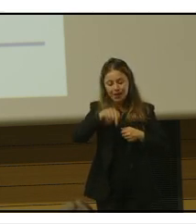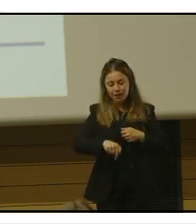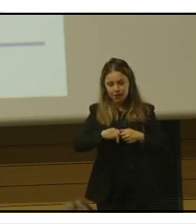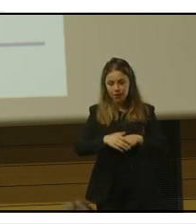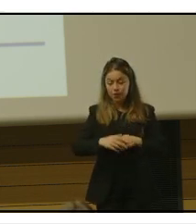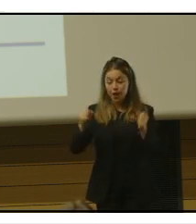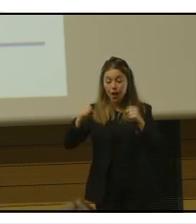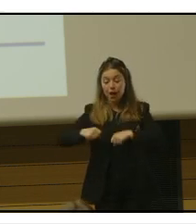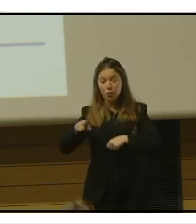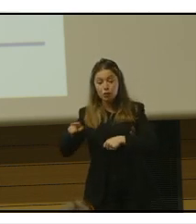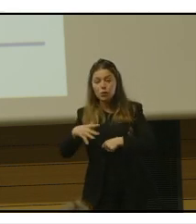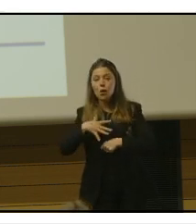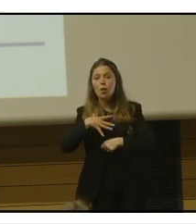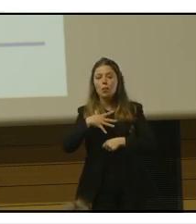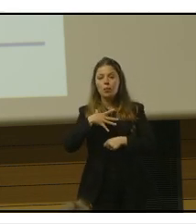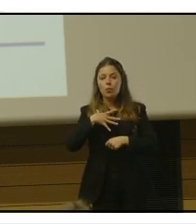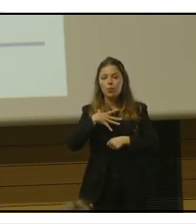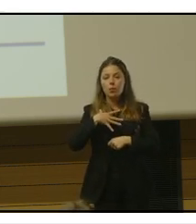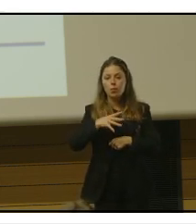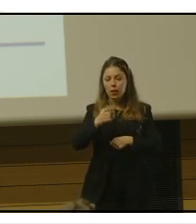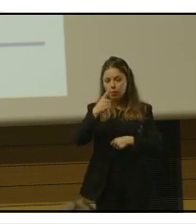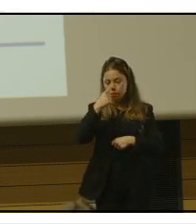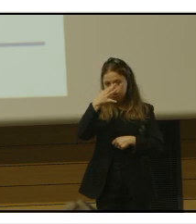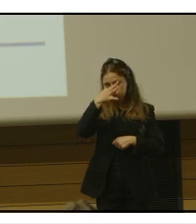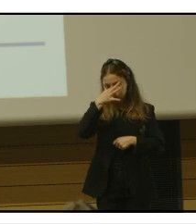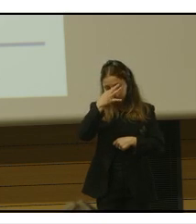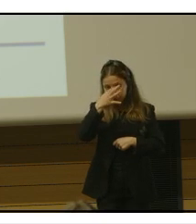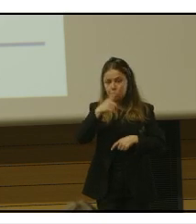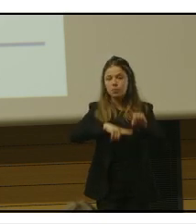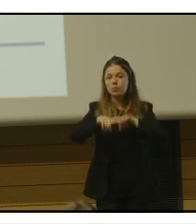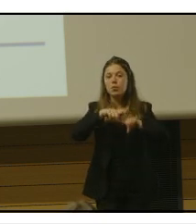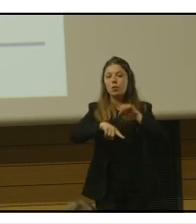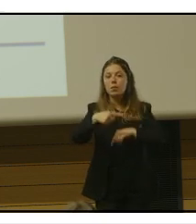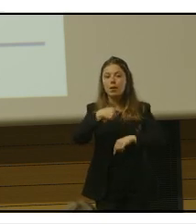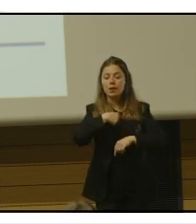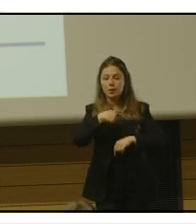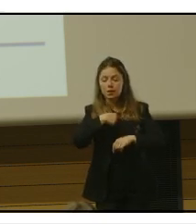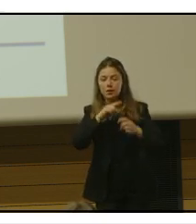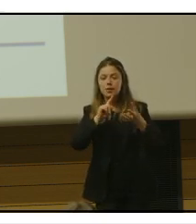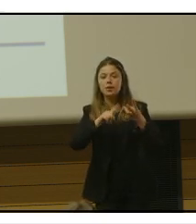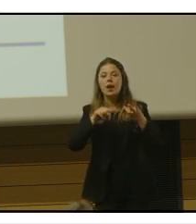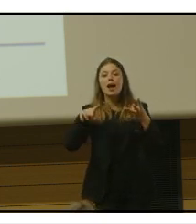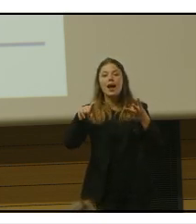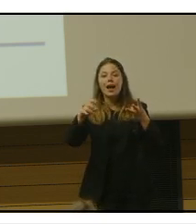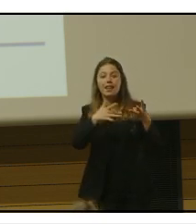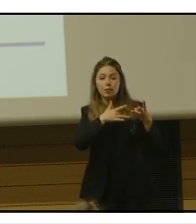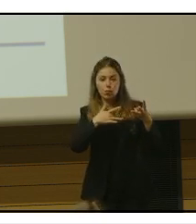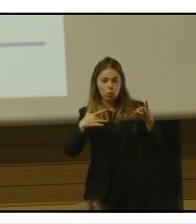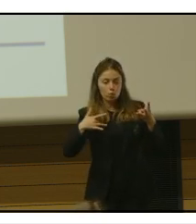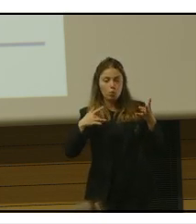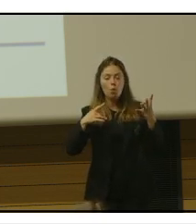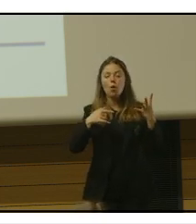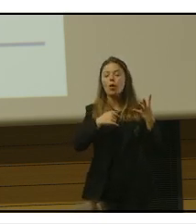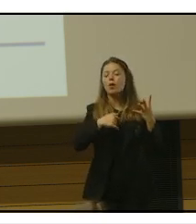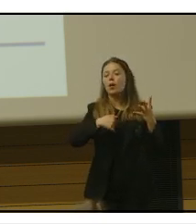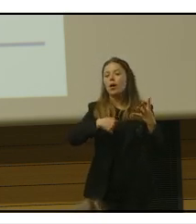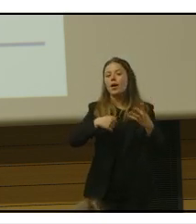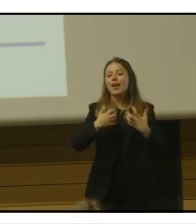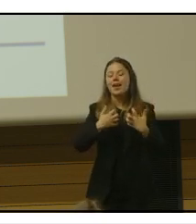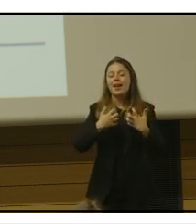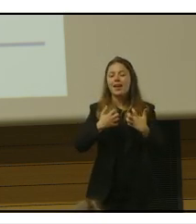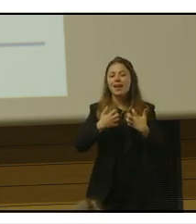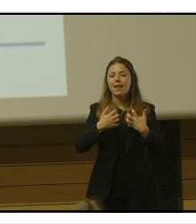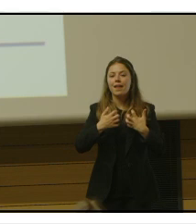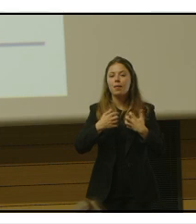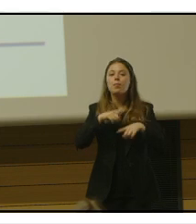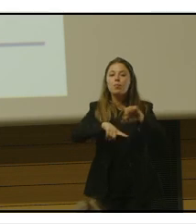humo ambiental de tabaco produce irritación nasal, produce cardiopatía coronaria, produce cáncer de pulmón y produce efectos en el aparato